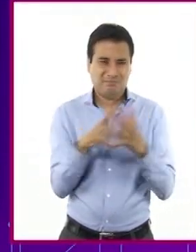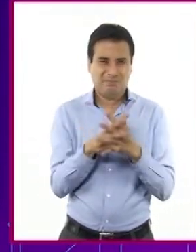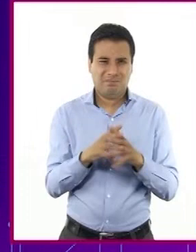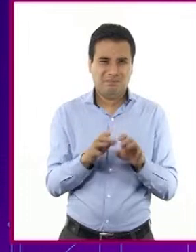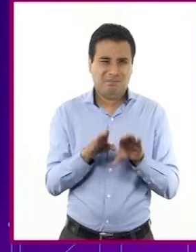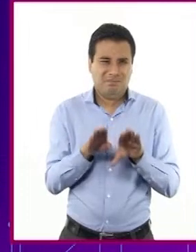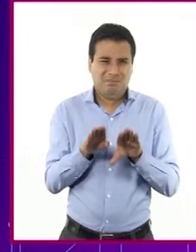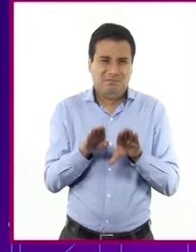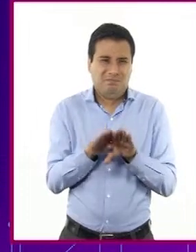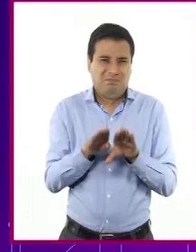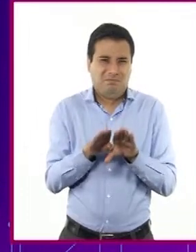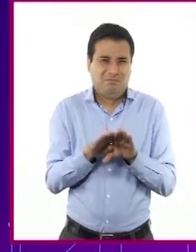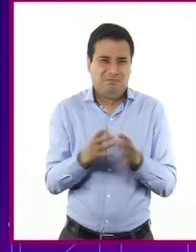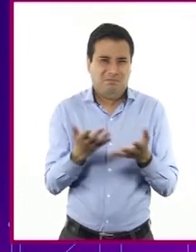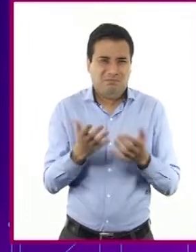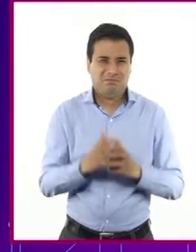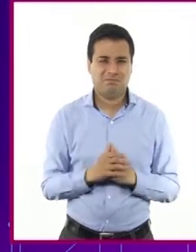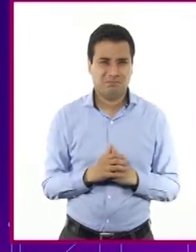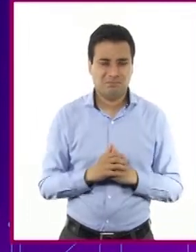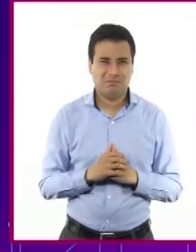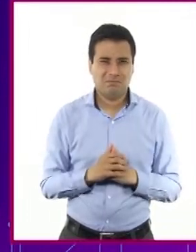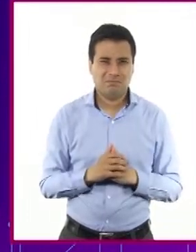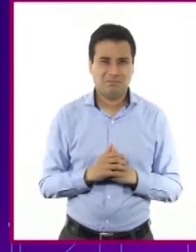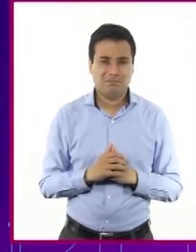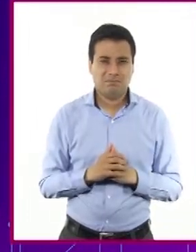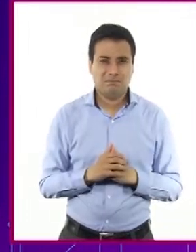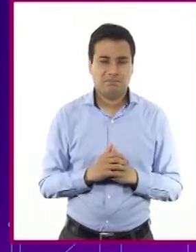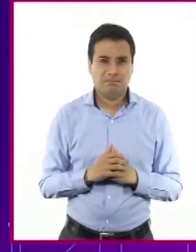que empezó casi